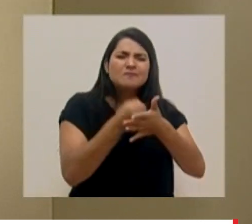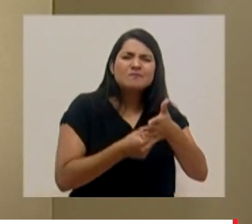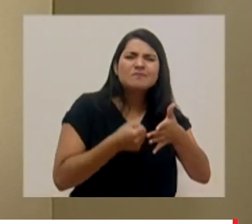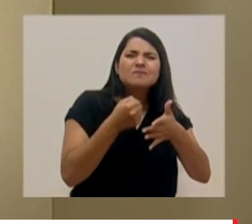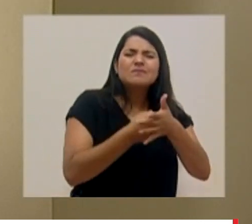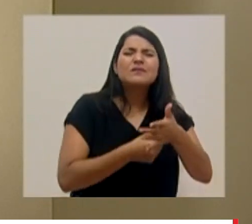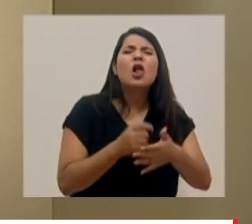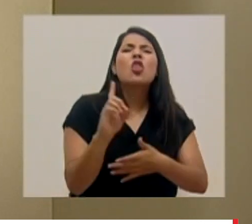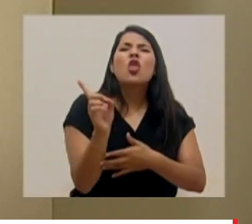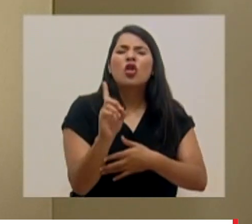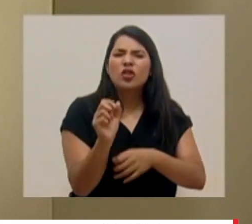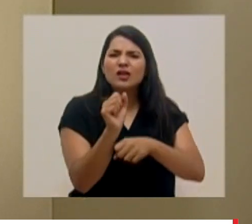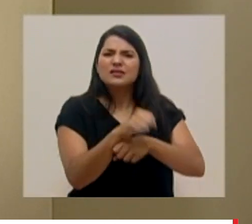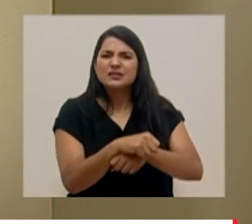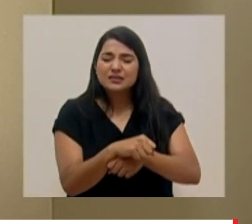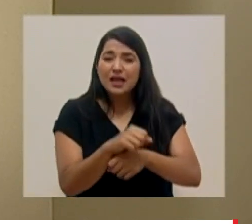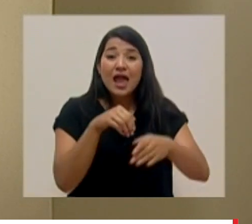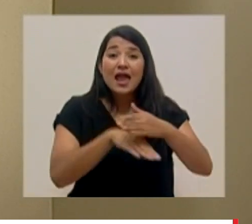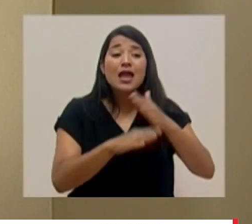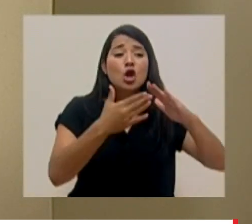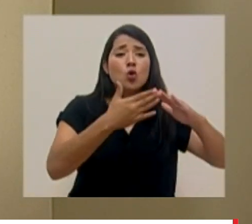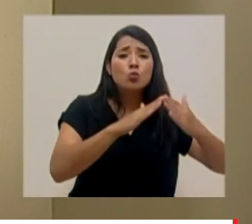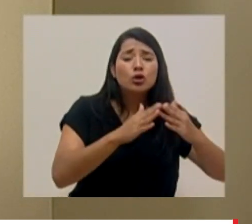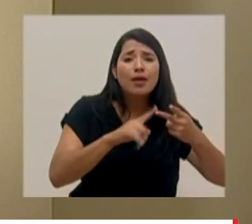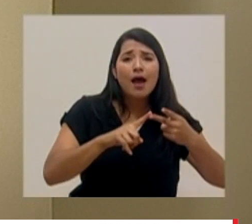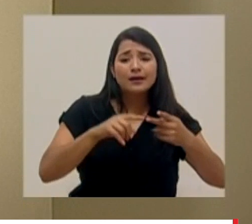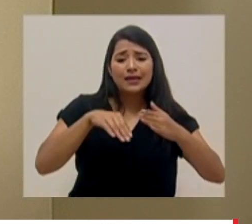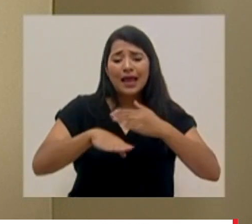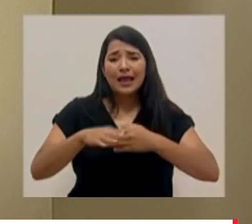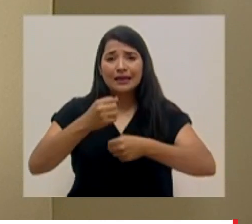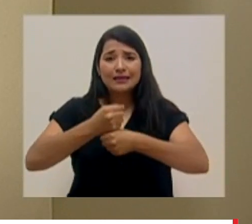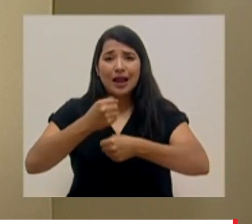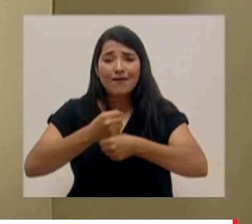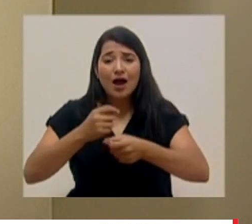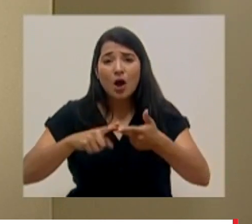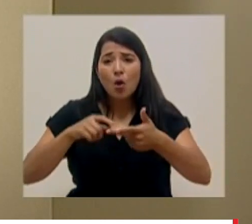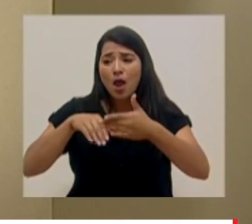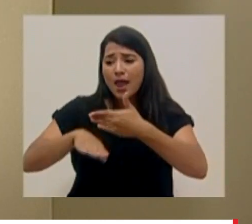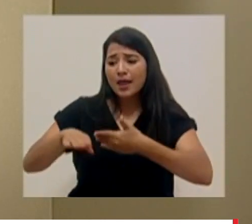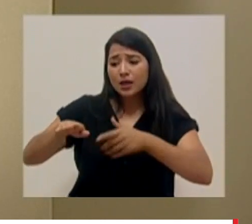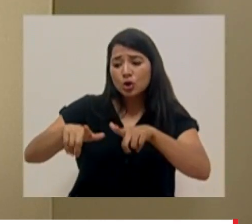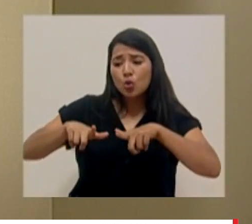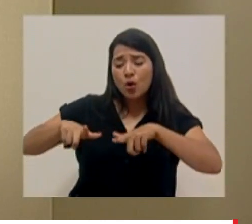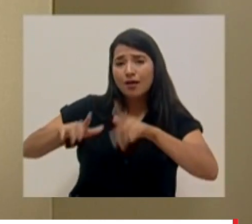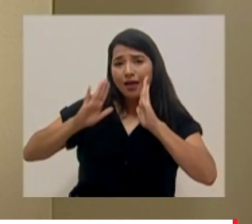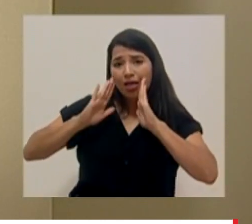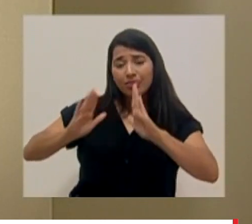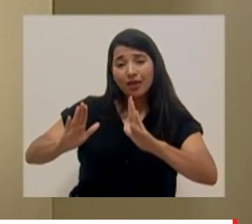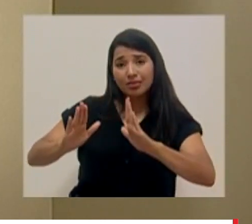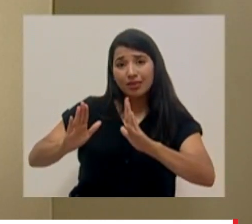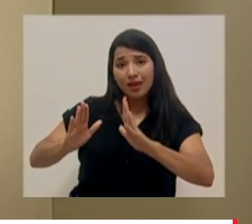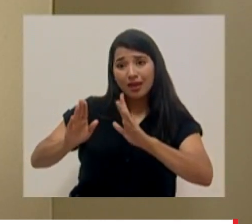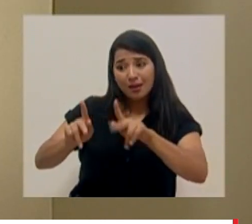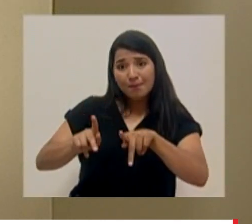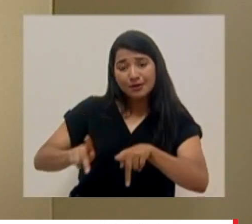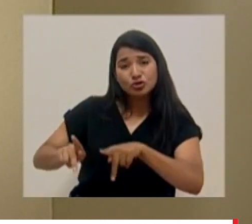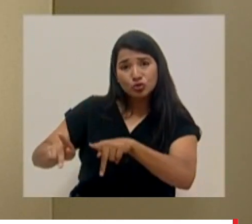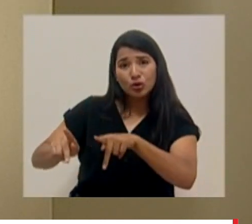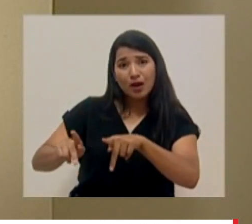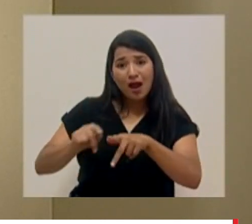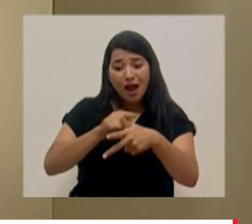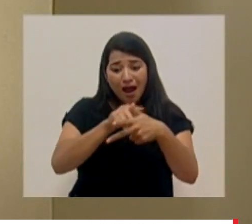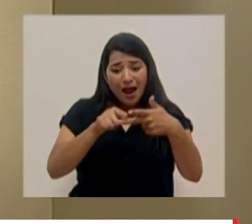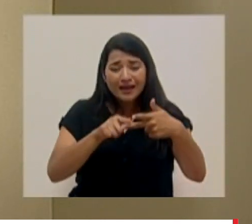las comunidades, en los centros de trabajo, en los lugares de atención al público. Es ahí donde tenemos que redoblar